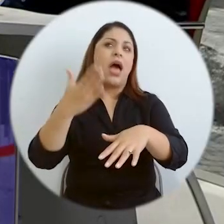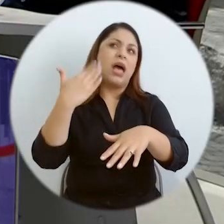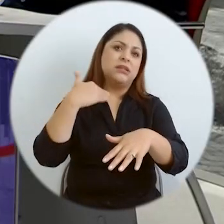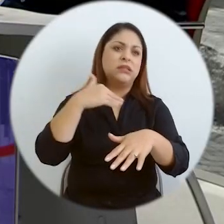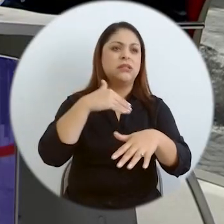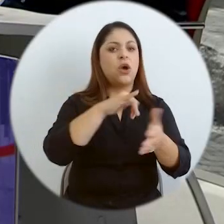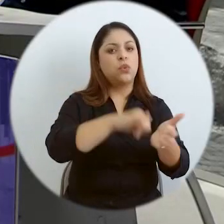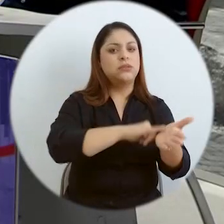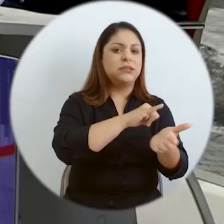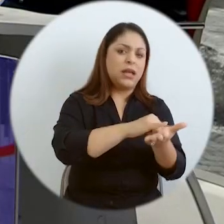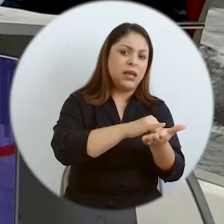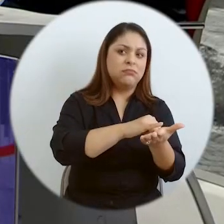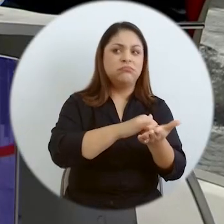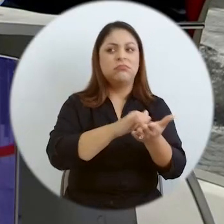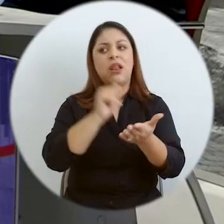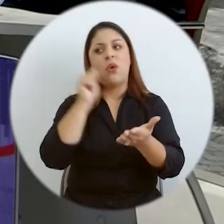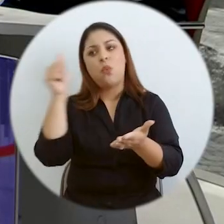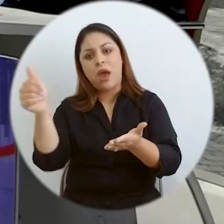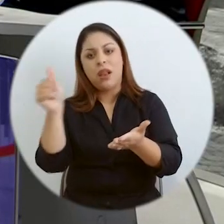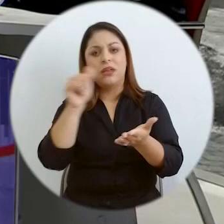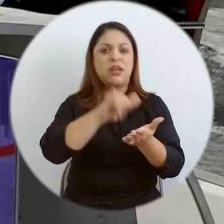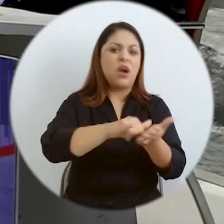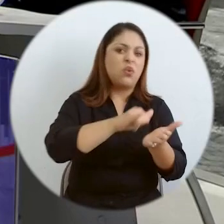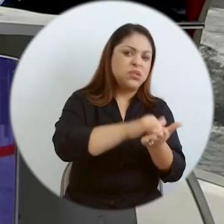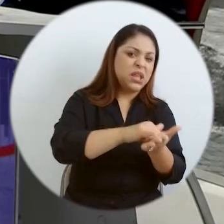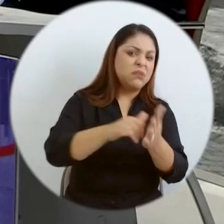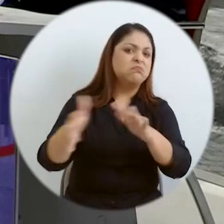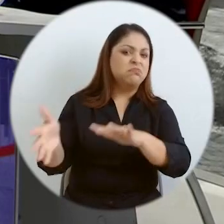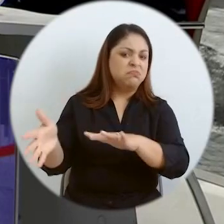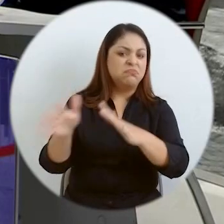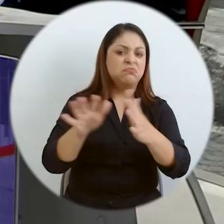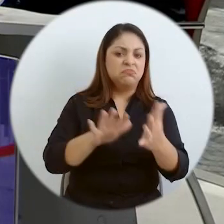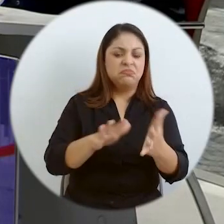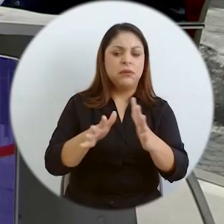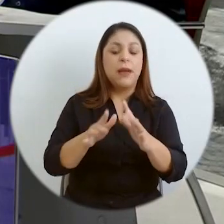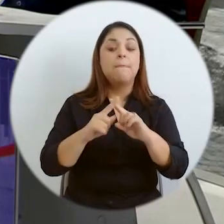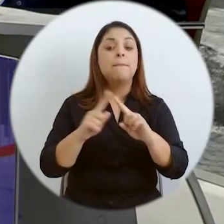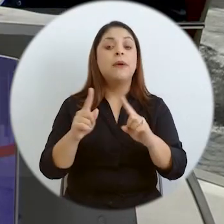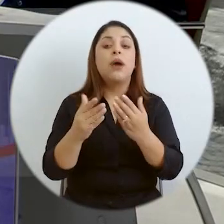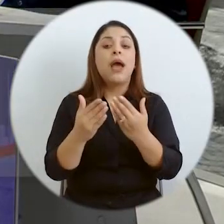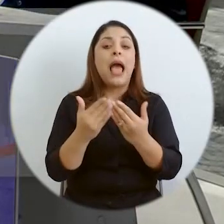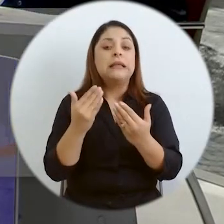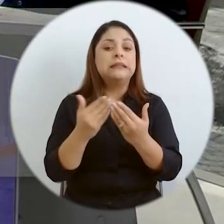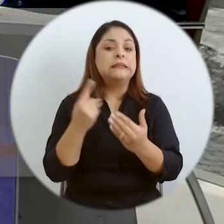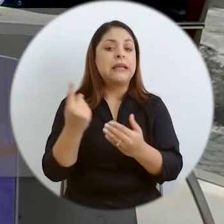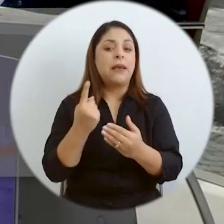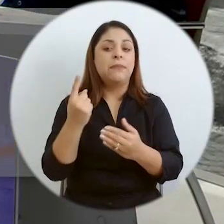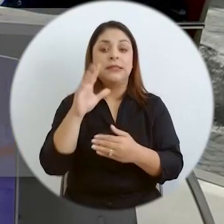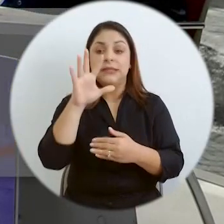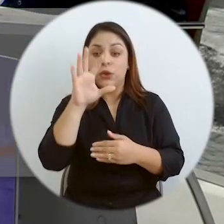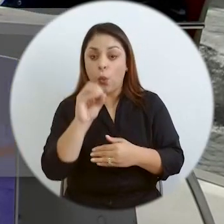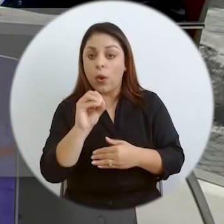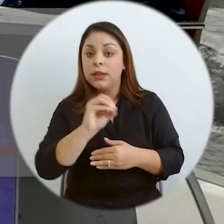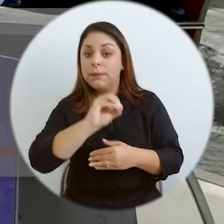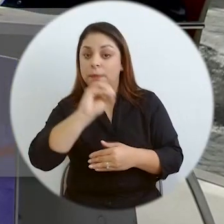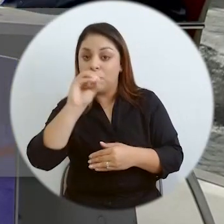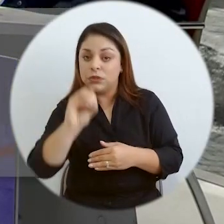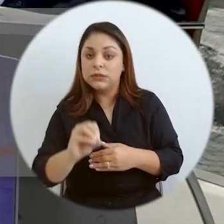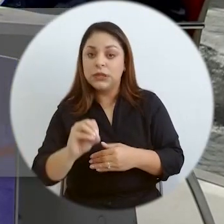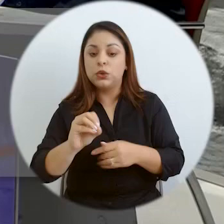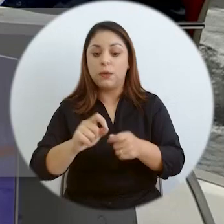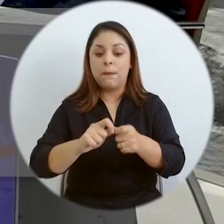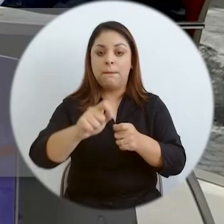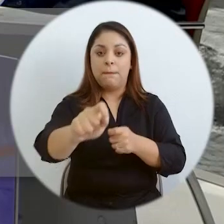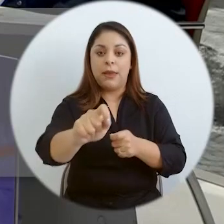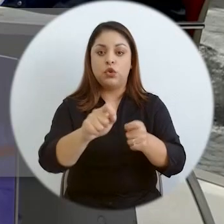casi siempre la discusión iba ahí. Y un tema importante es que casi siempre el 50% de todos los metros cuadrados del país se repartían